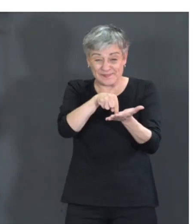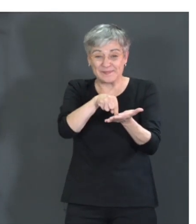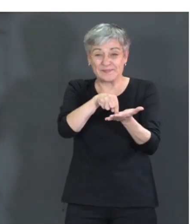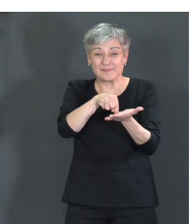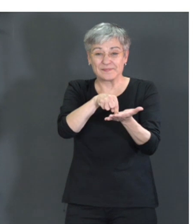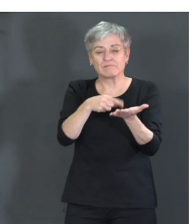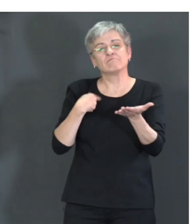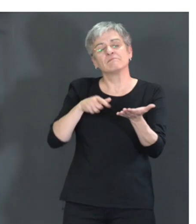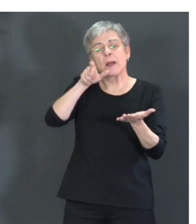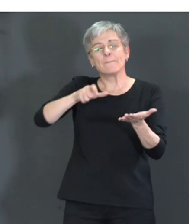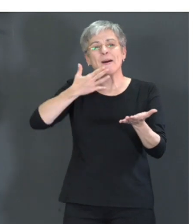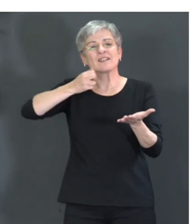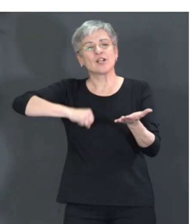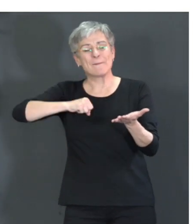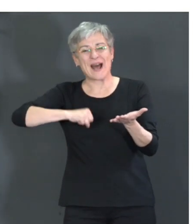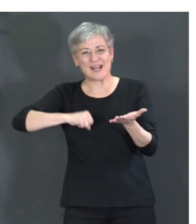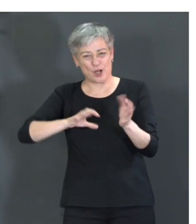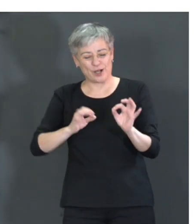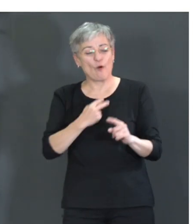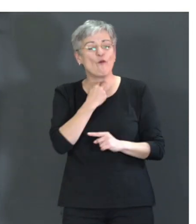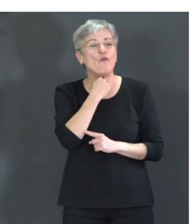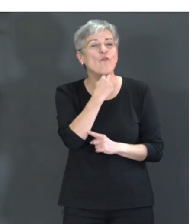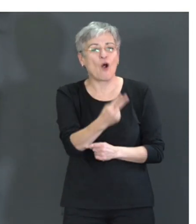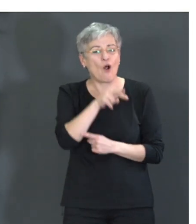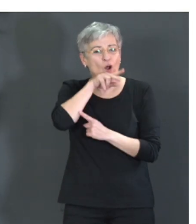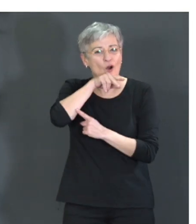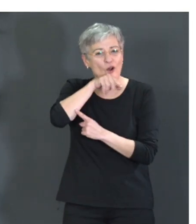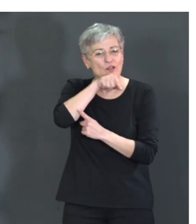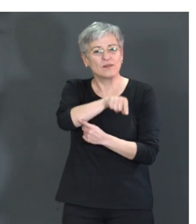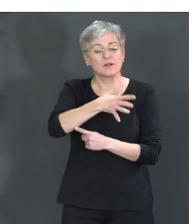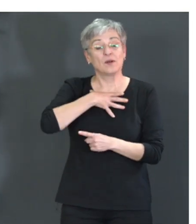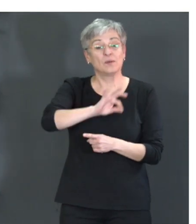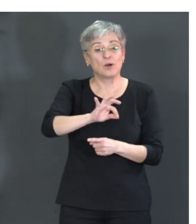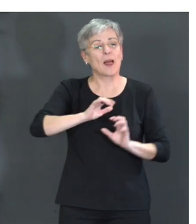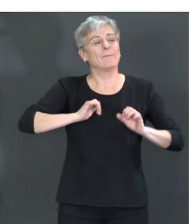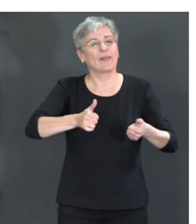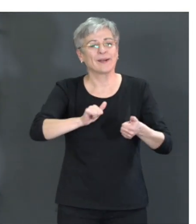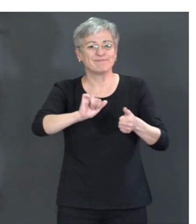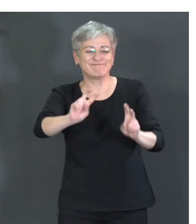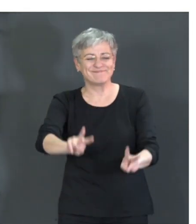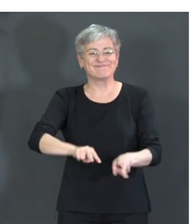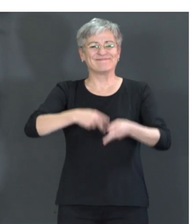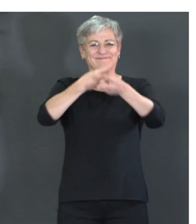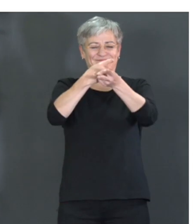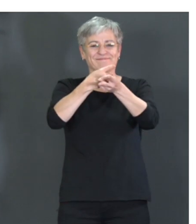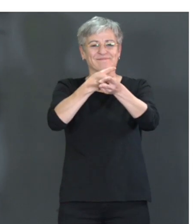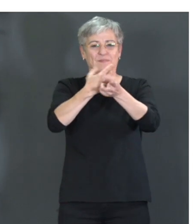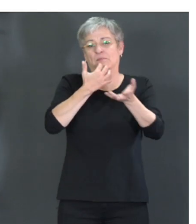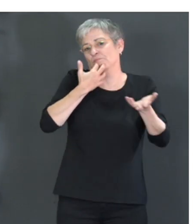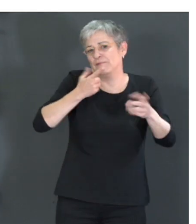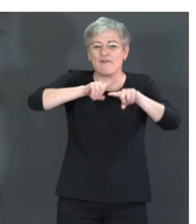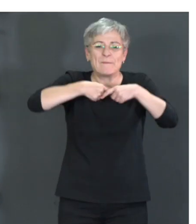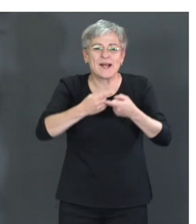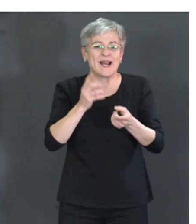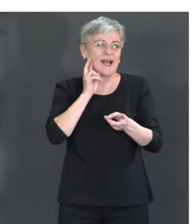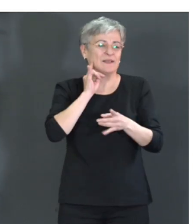las personas mayores, a través de este dispositivo, con la voz, pues pudieran iniciar videollamadas para hacer llamadas pues con